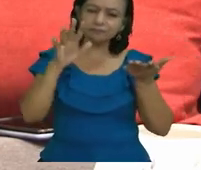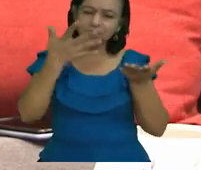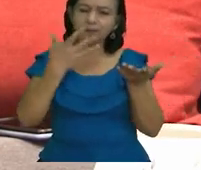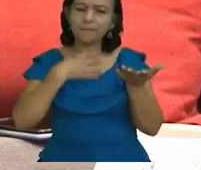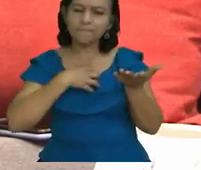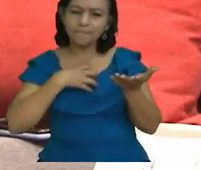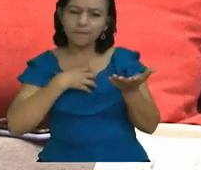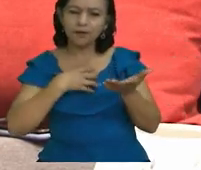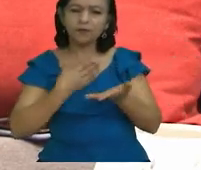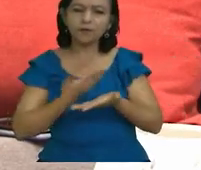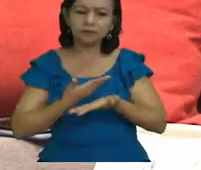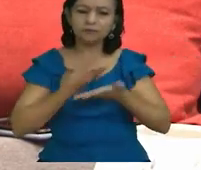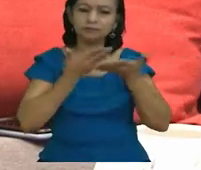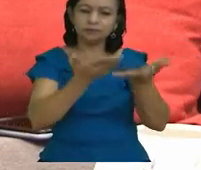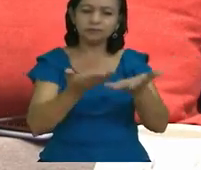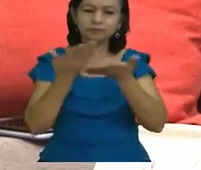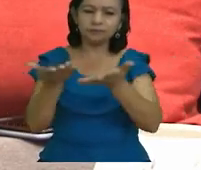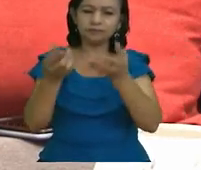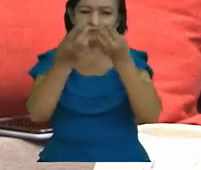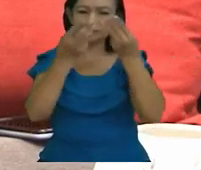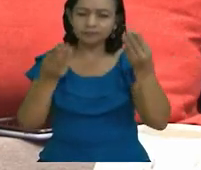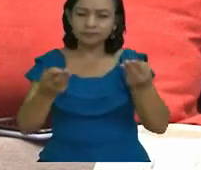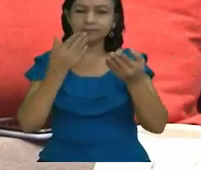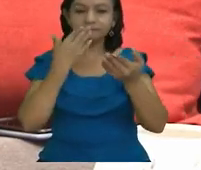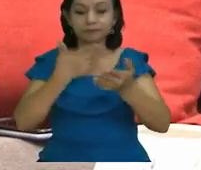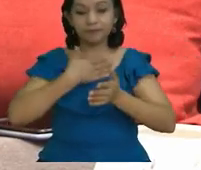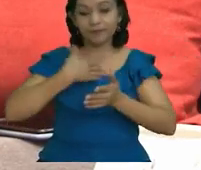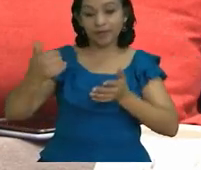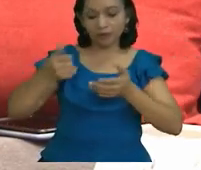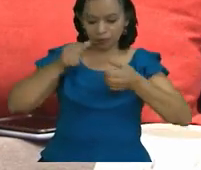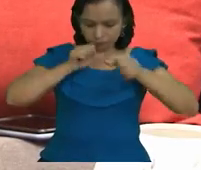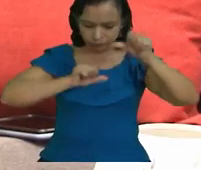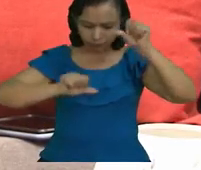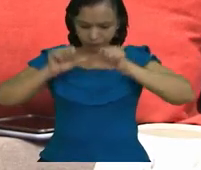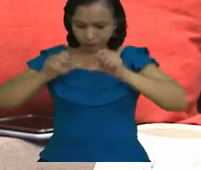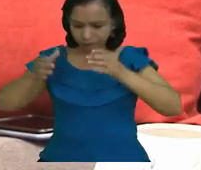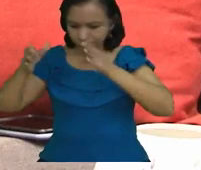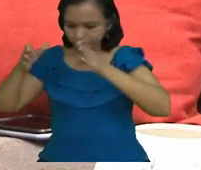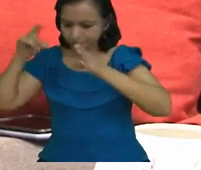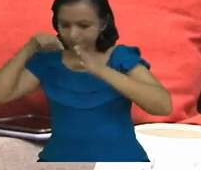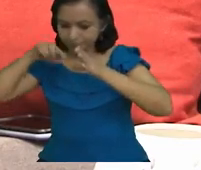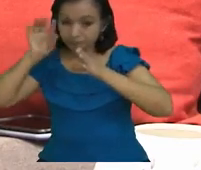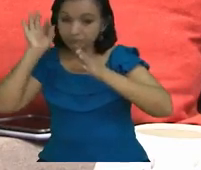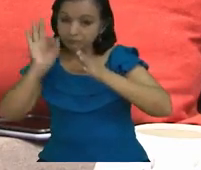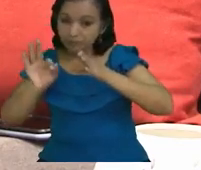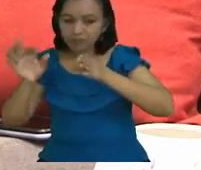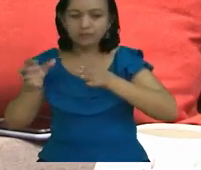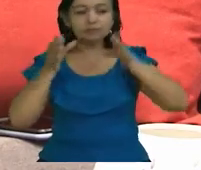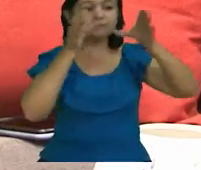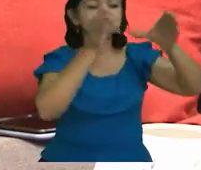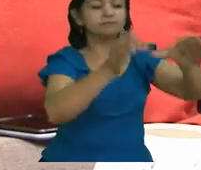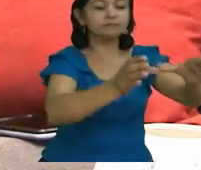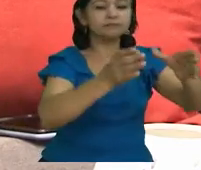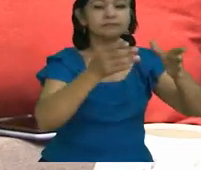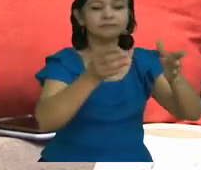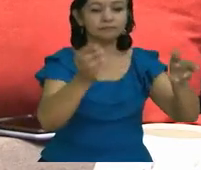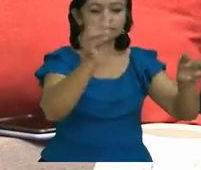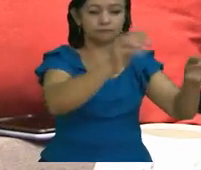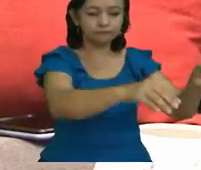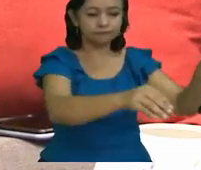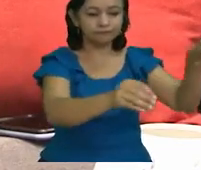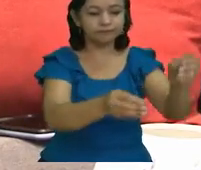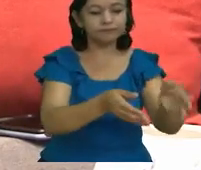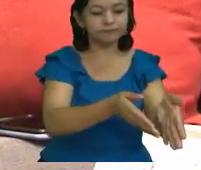25.000 familias entregando materiales de calidad ya mejorados para que sigamos incrementando los rendimientos de